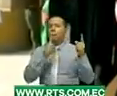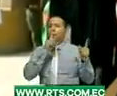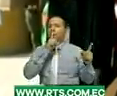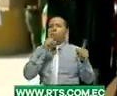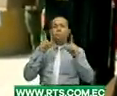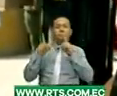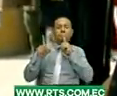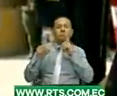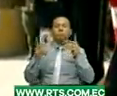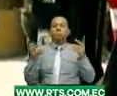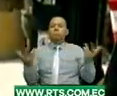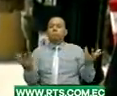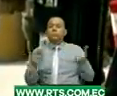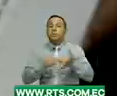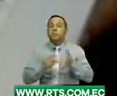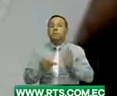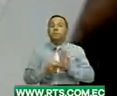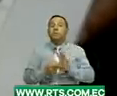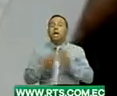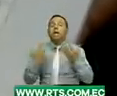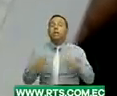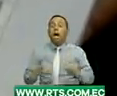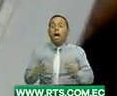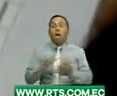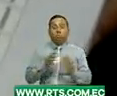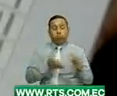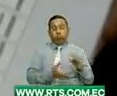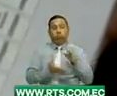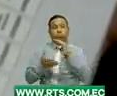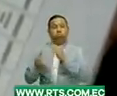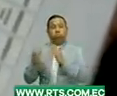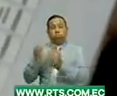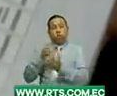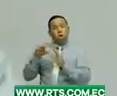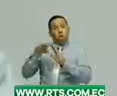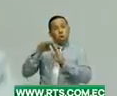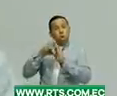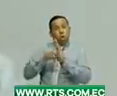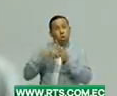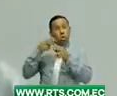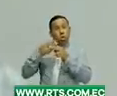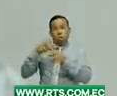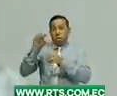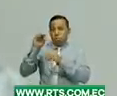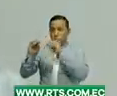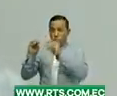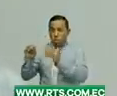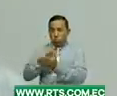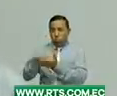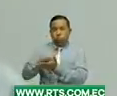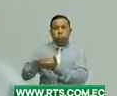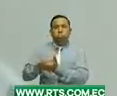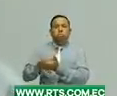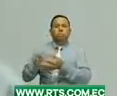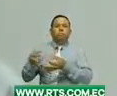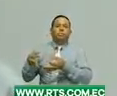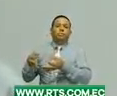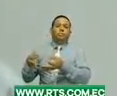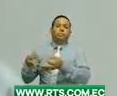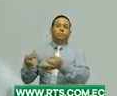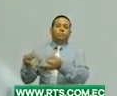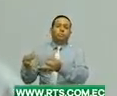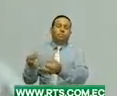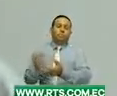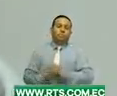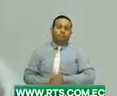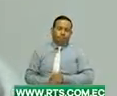plazos de entrega de los kits electorales a las distintas delegaciones siga a la espera. Hay un retraso del armado y del envío de los